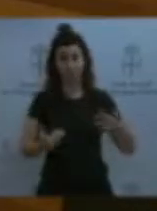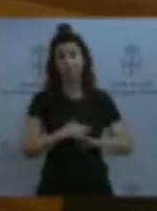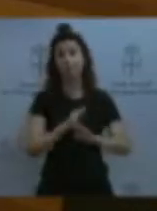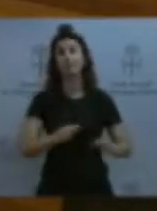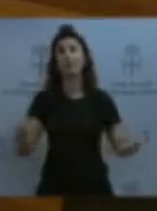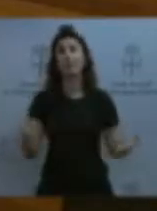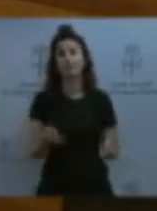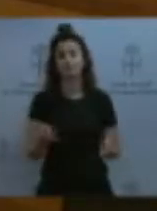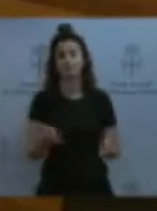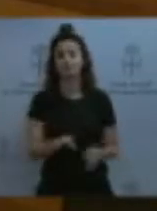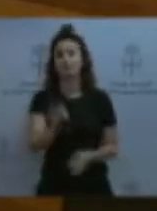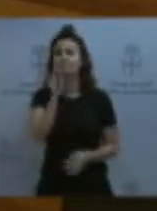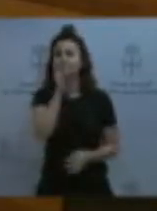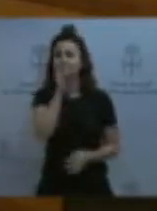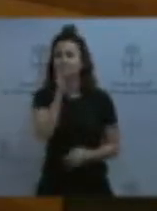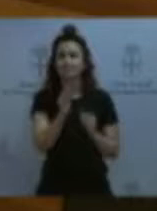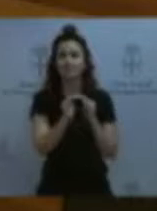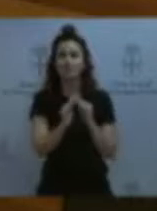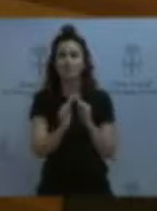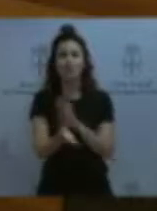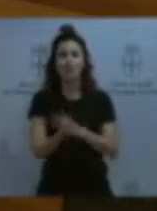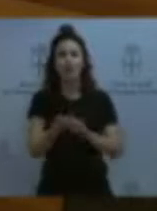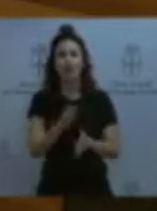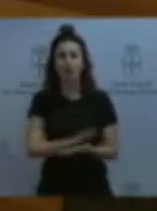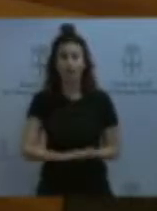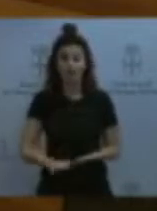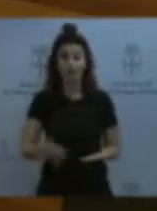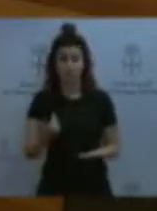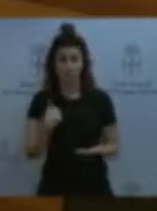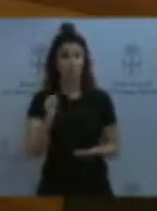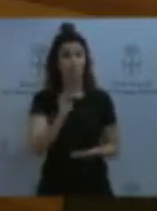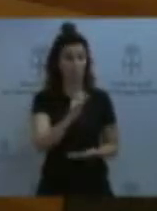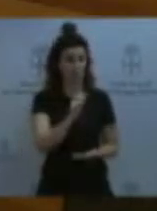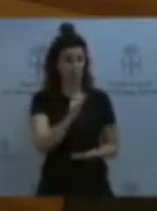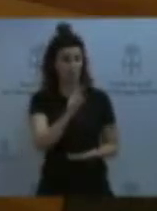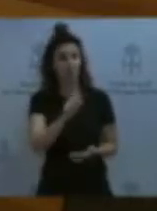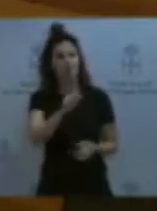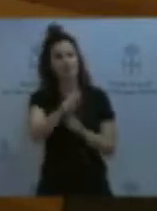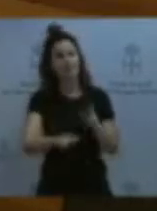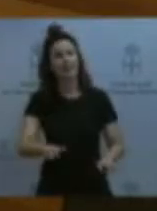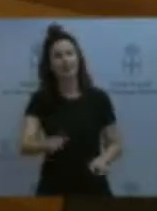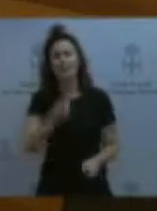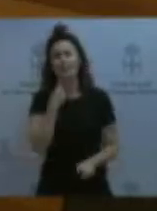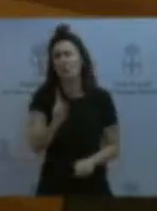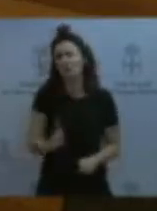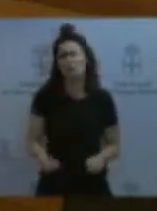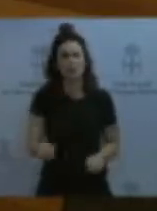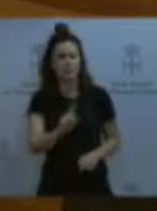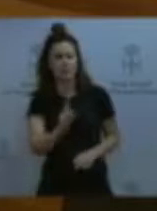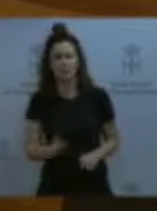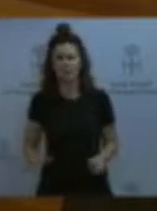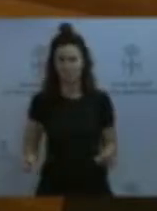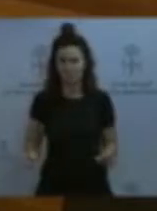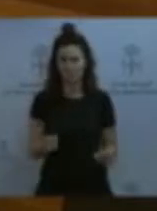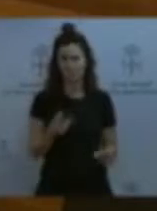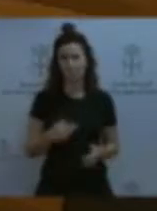está pidiendo, y esto es lo que niega a los agentes de la sociedad civil valdesana que lo están reclamando. Yo, la verdad, voy a